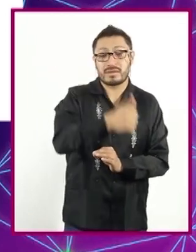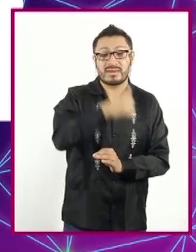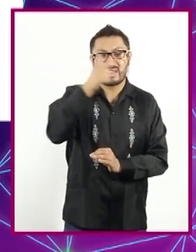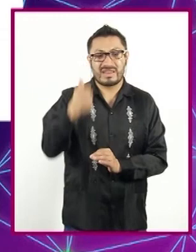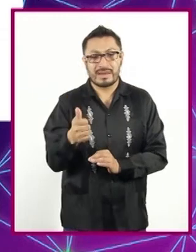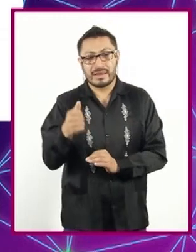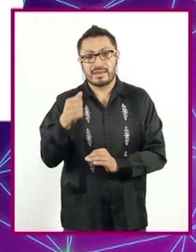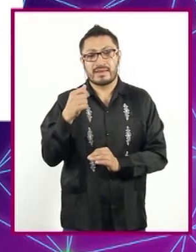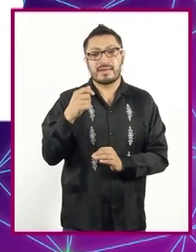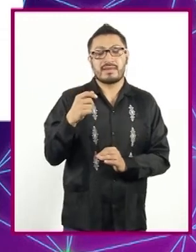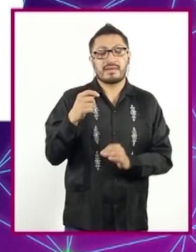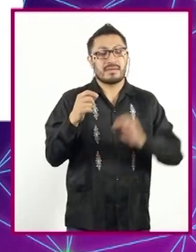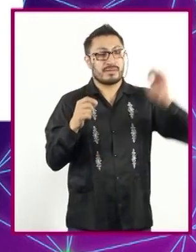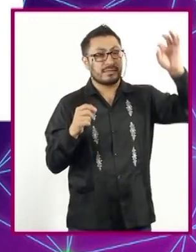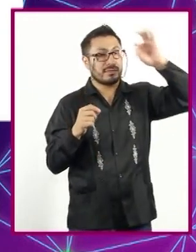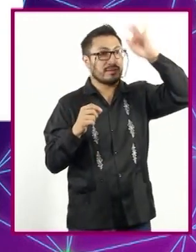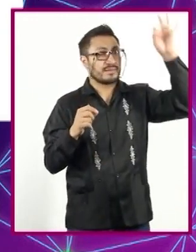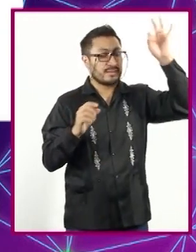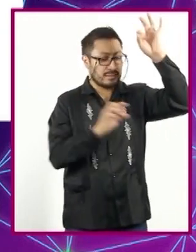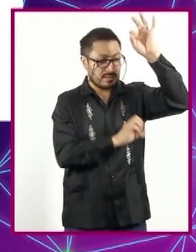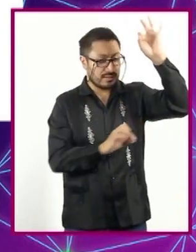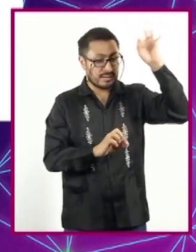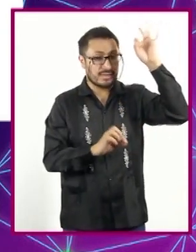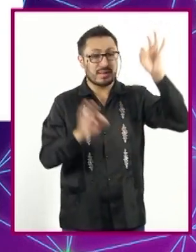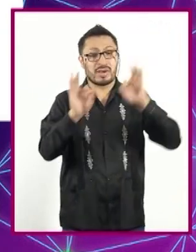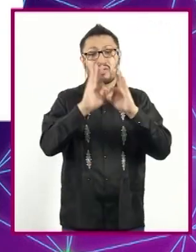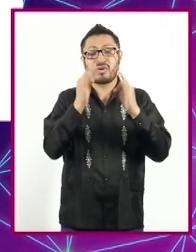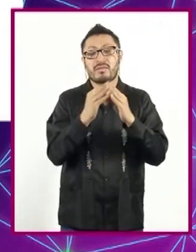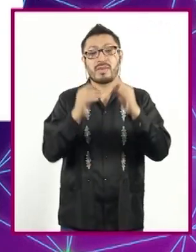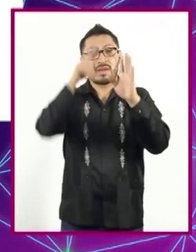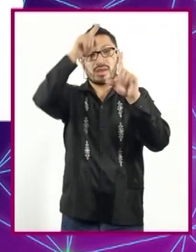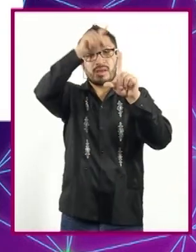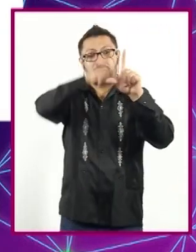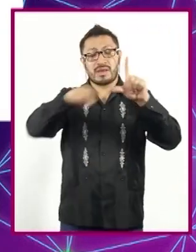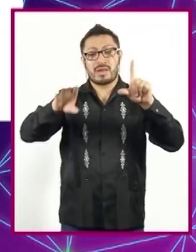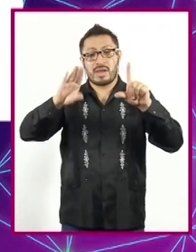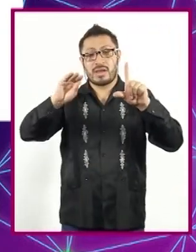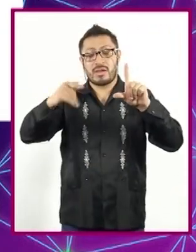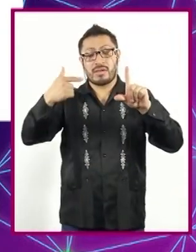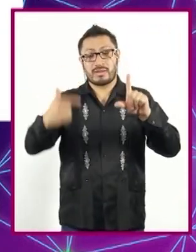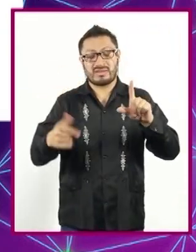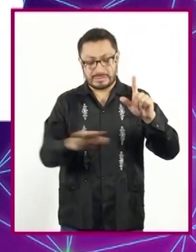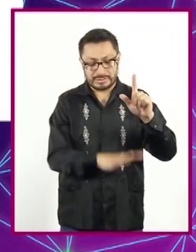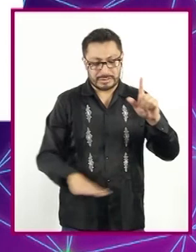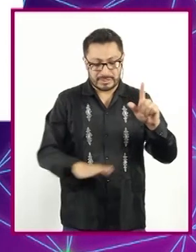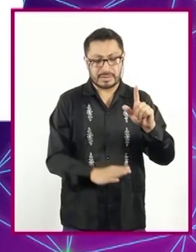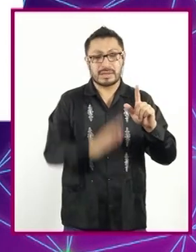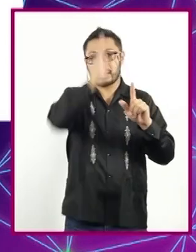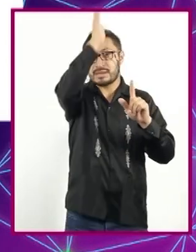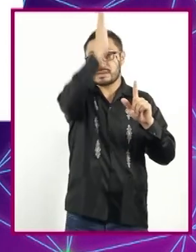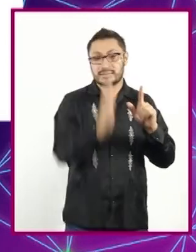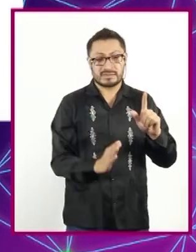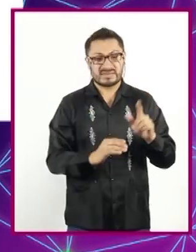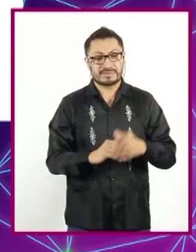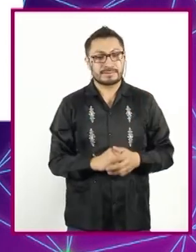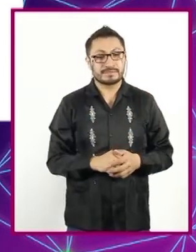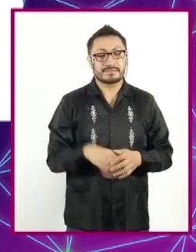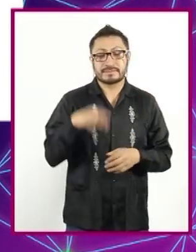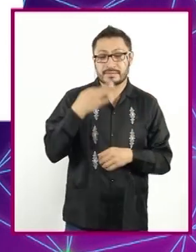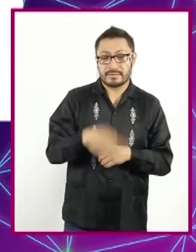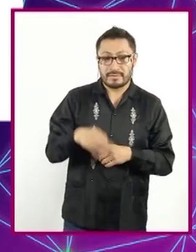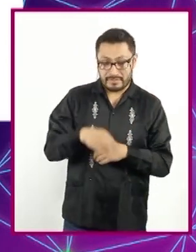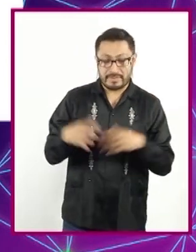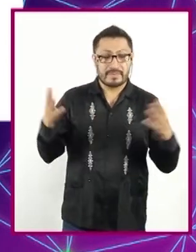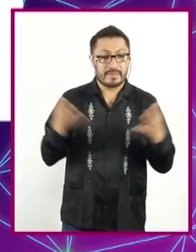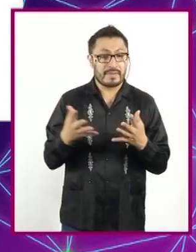referencia. Se deben formar un ángulo de 90 grados entre la base y el plano de corte. Mientras se